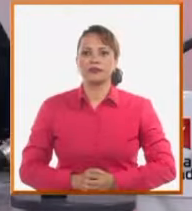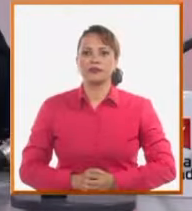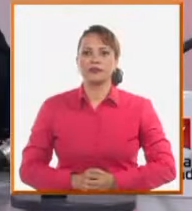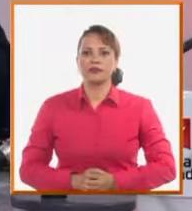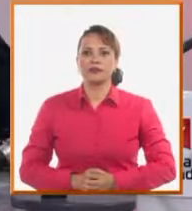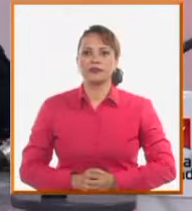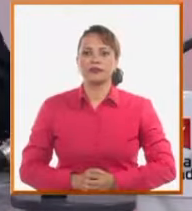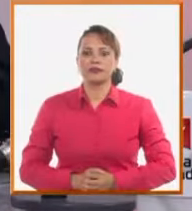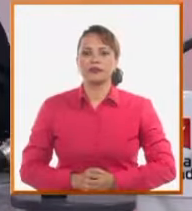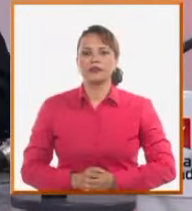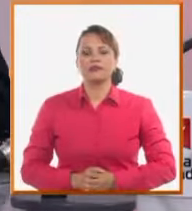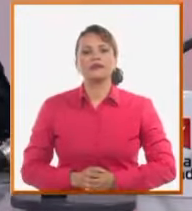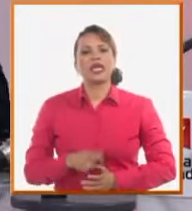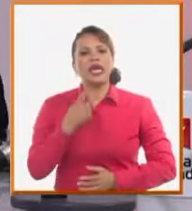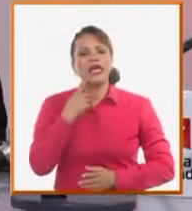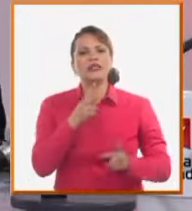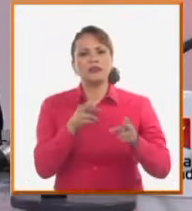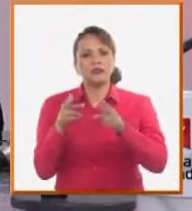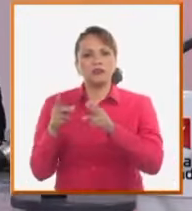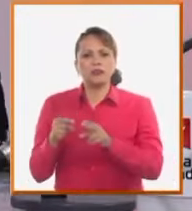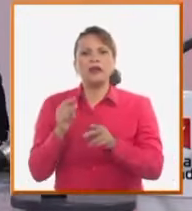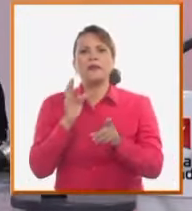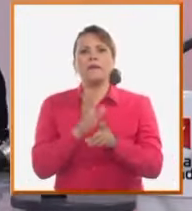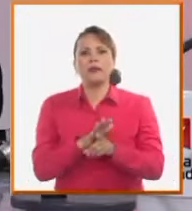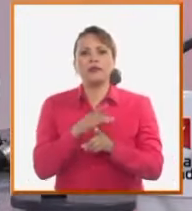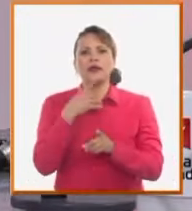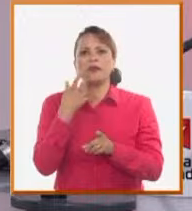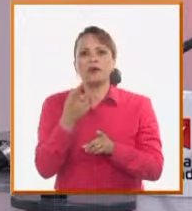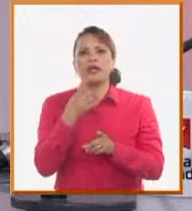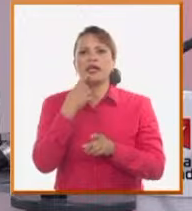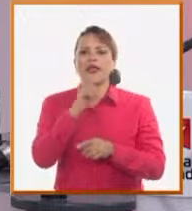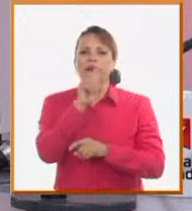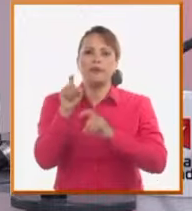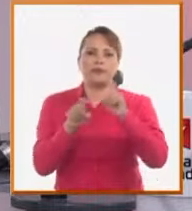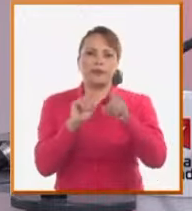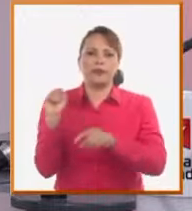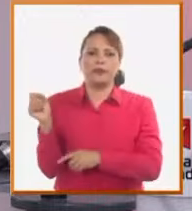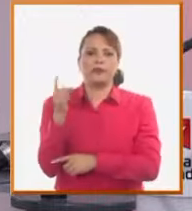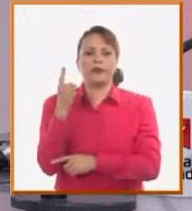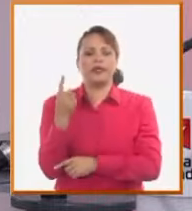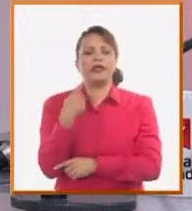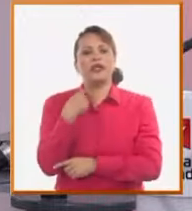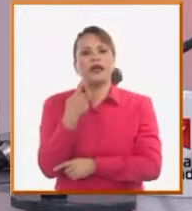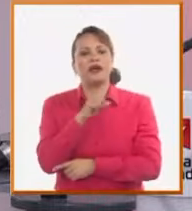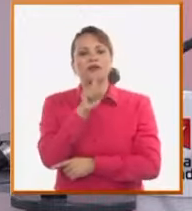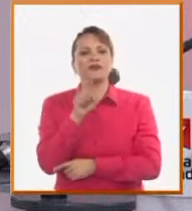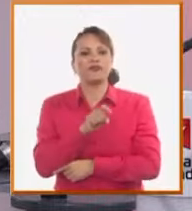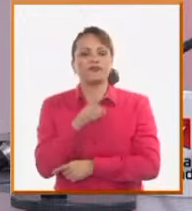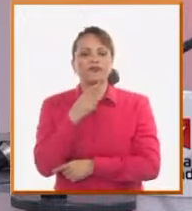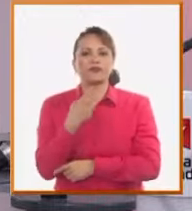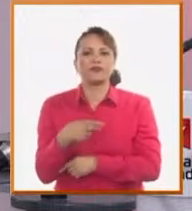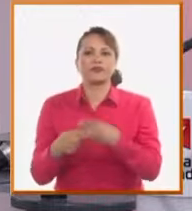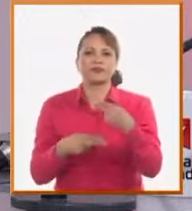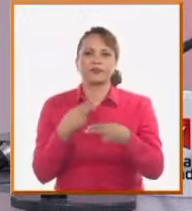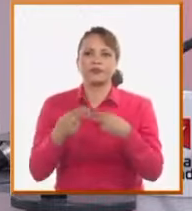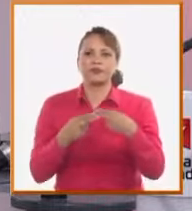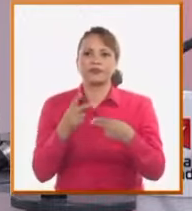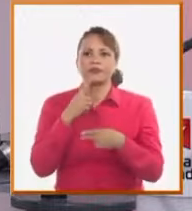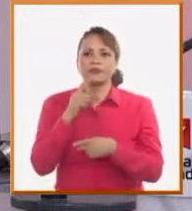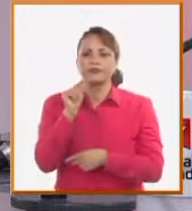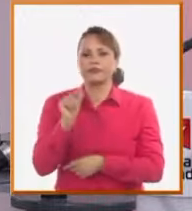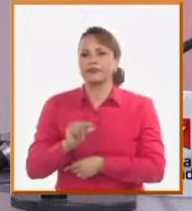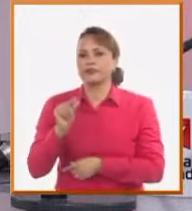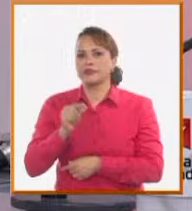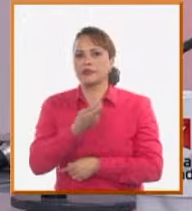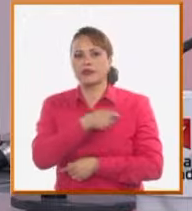Bueno, este material me sirve para entrar de lleno en la primera interrogante o la primera pregunta que hacía nuestros televidentes y